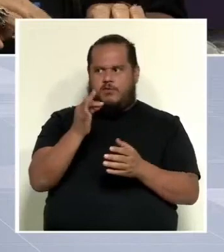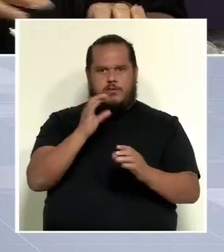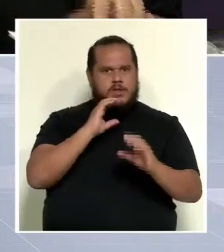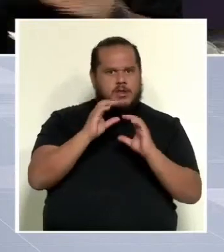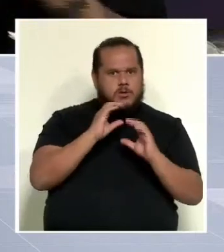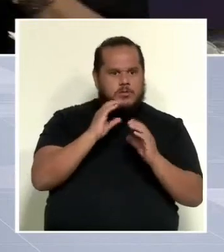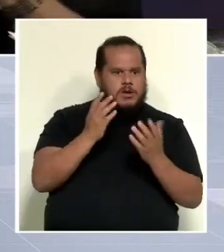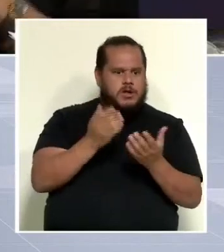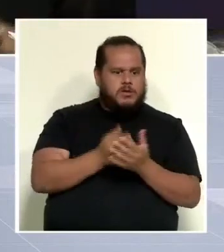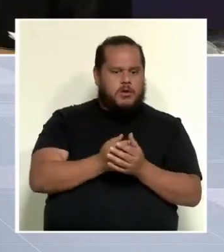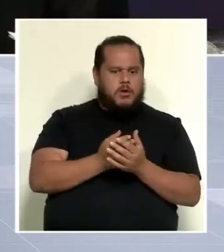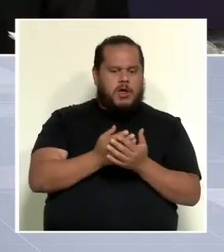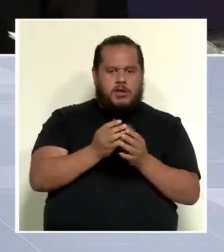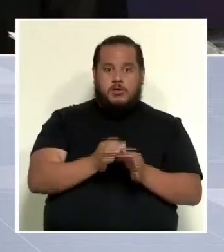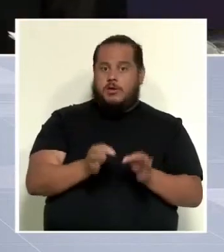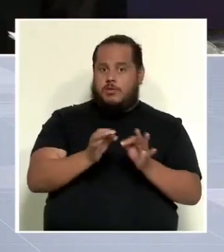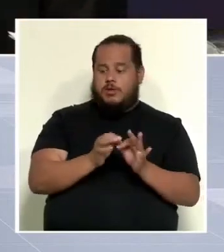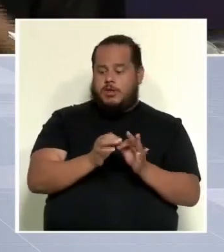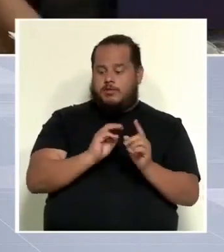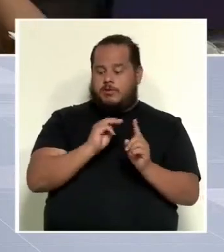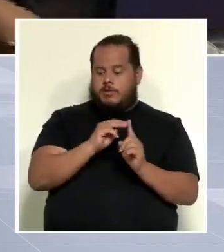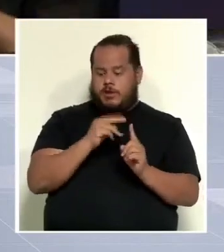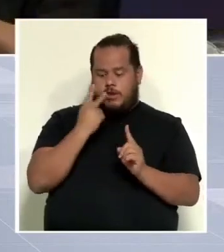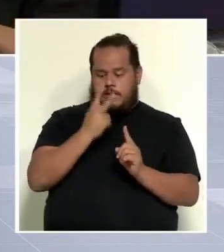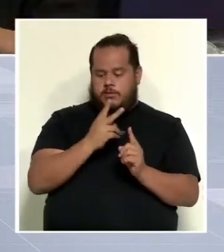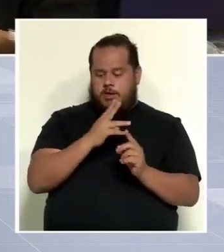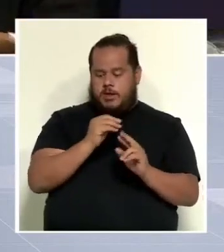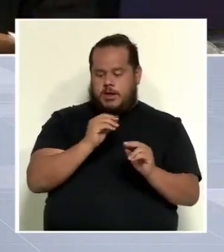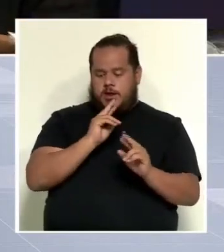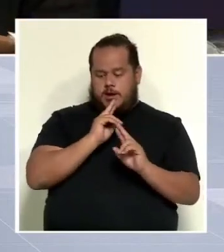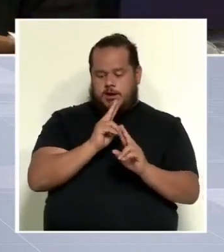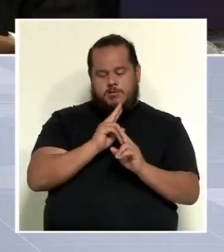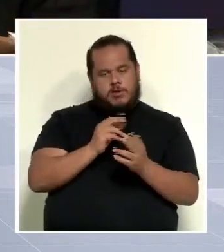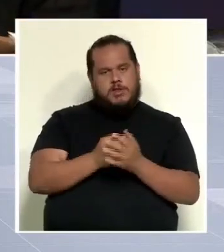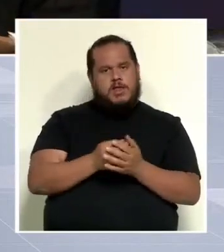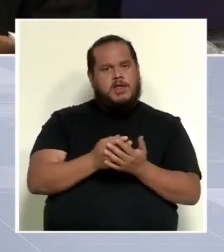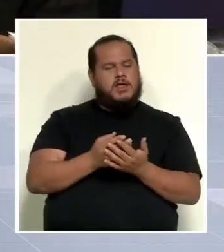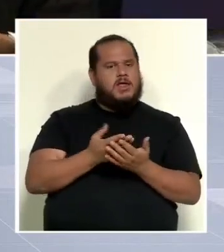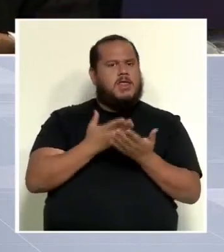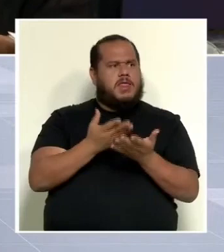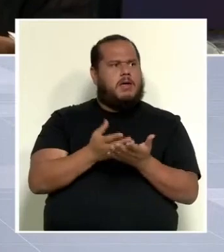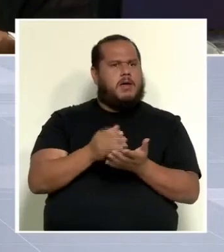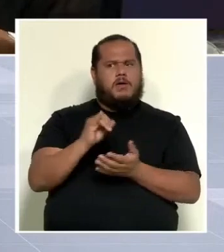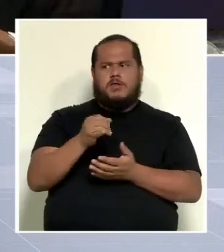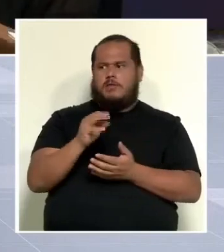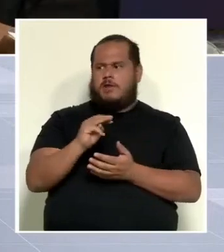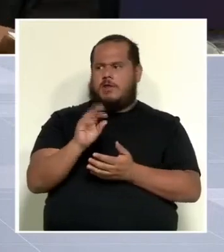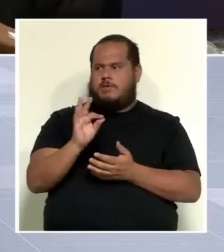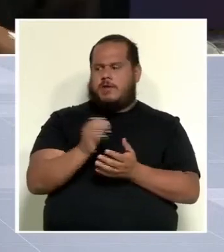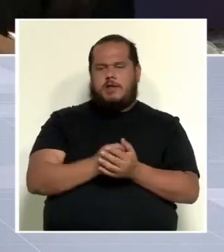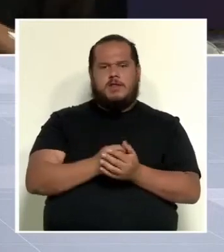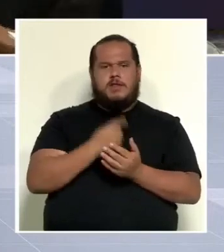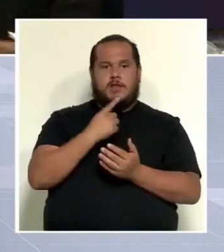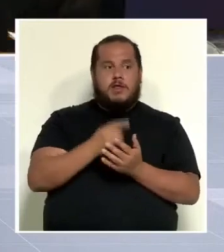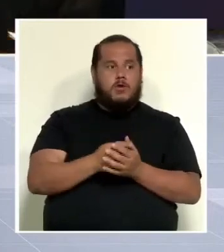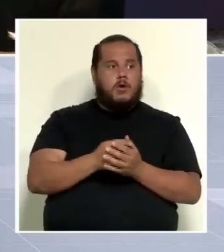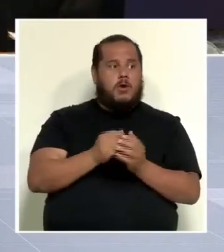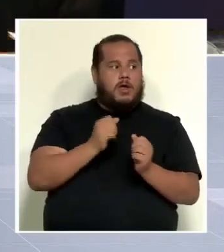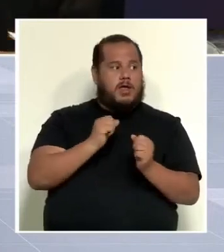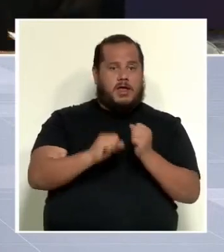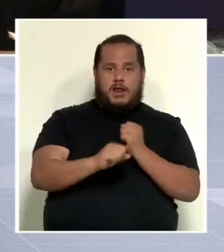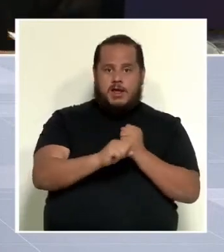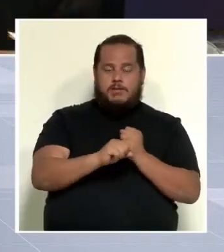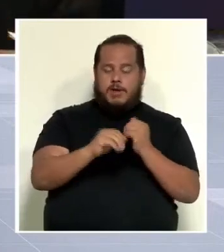comunicación por los mensajes que veíamos? Y la respuesta que da hoy don José María Figueres, diciendo: la campaña de altura será el respeto